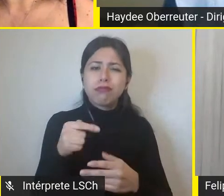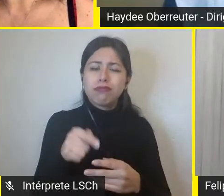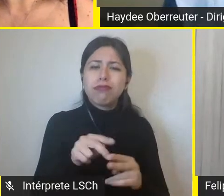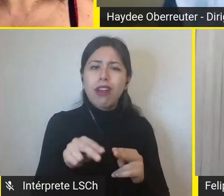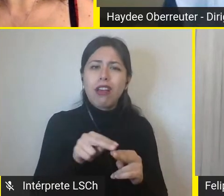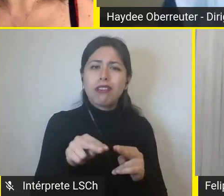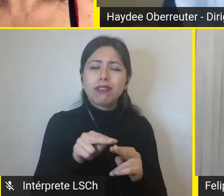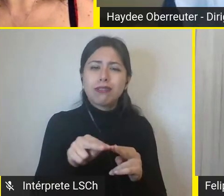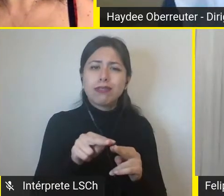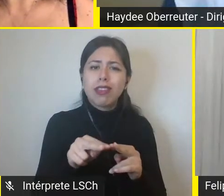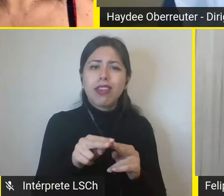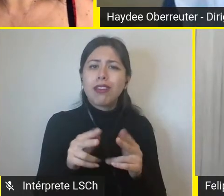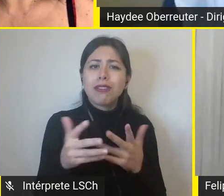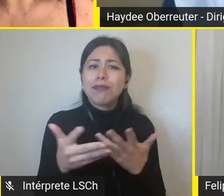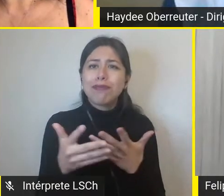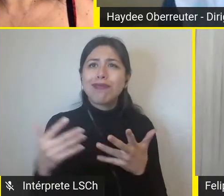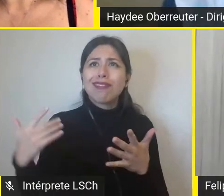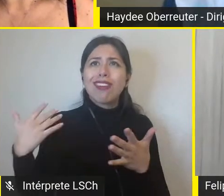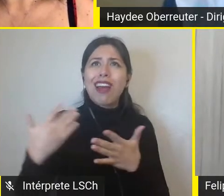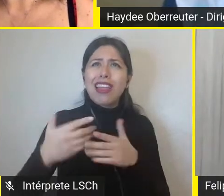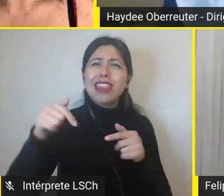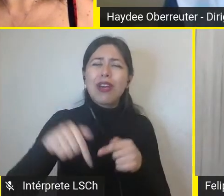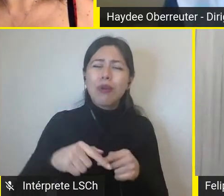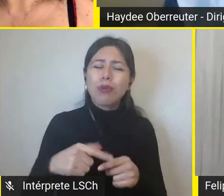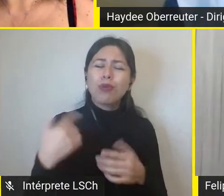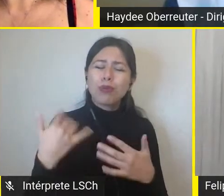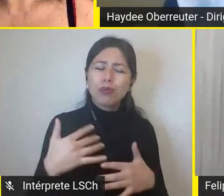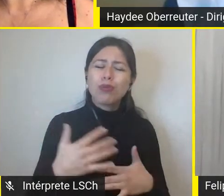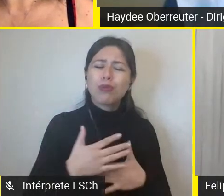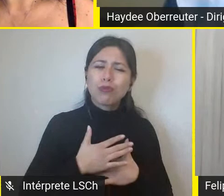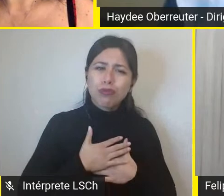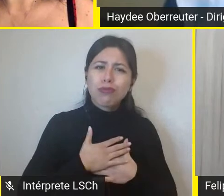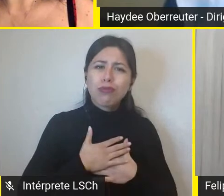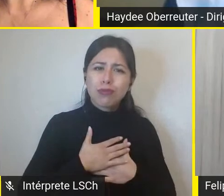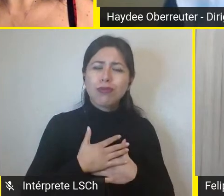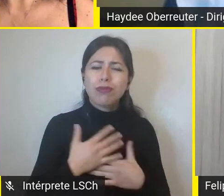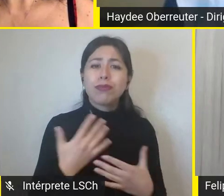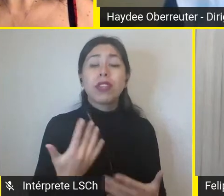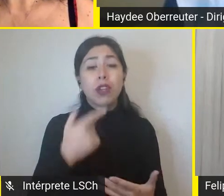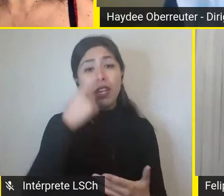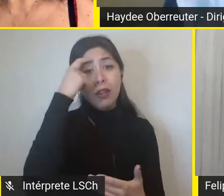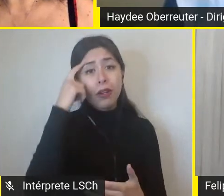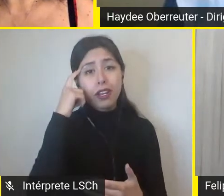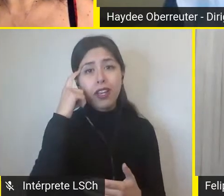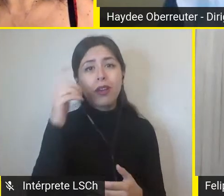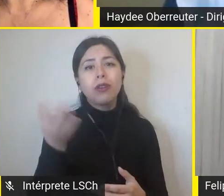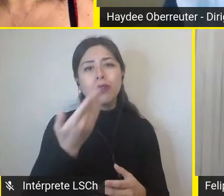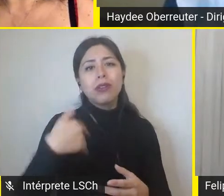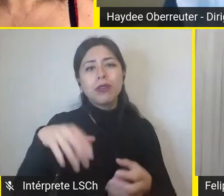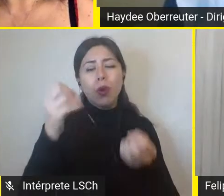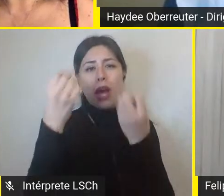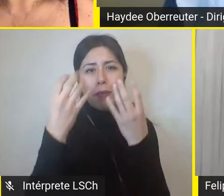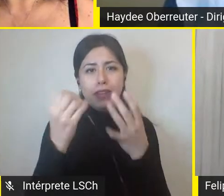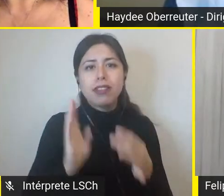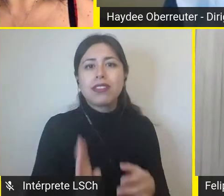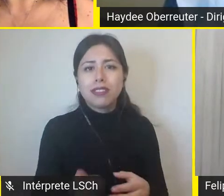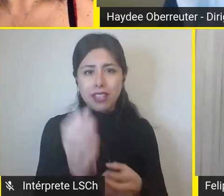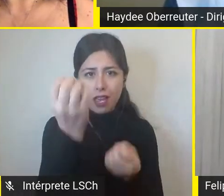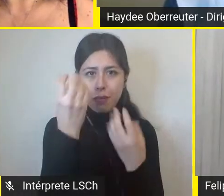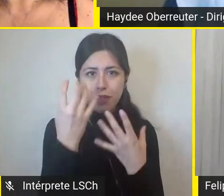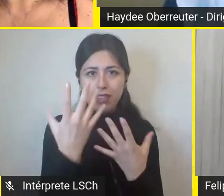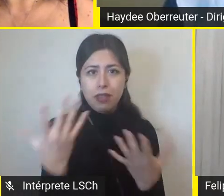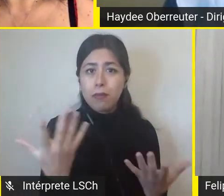totalmente, hasta el día de hoy me marcan mucho. Entonces creo que sí hemos aprendido y seguimos aprendiendo en